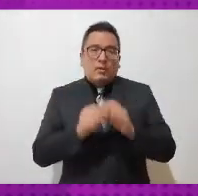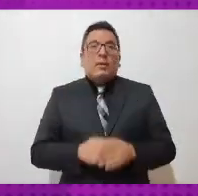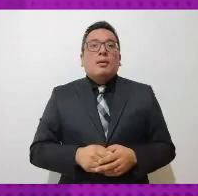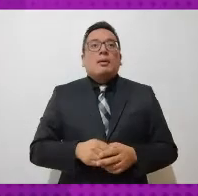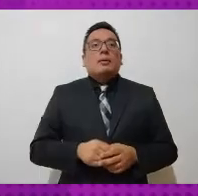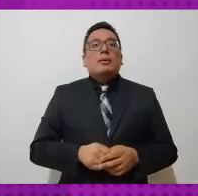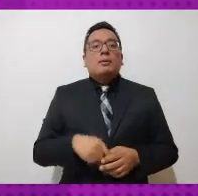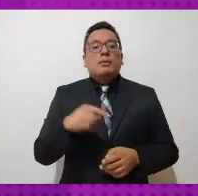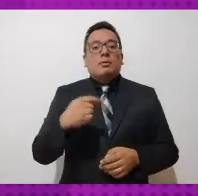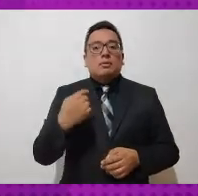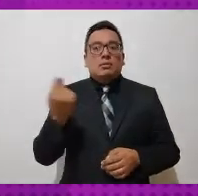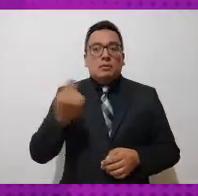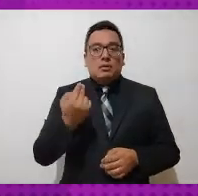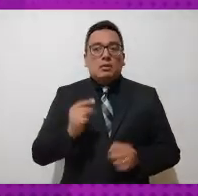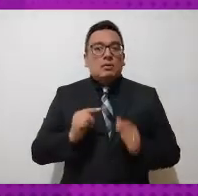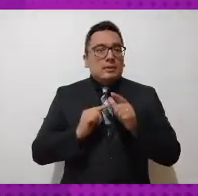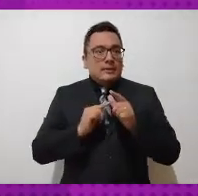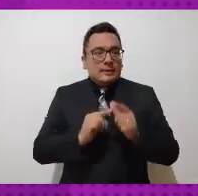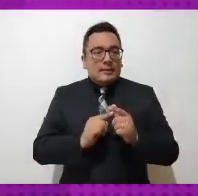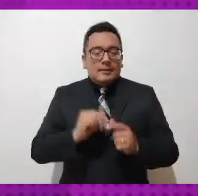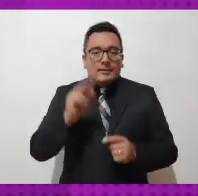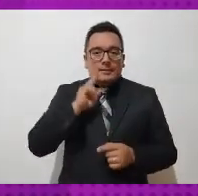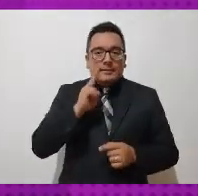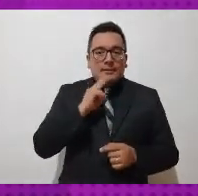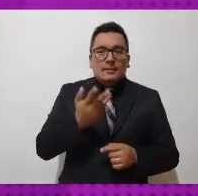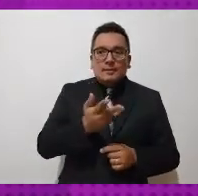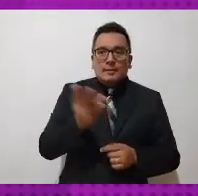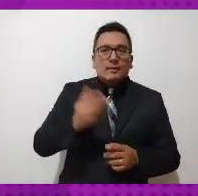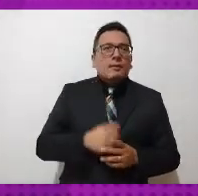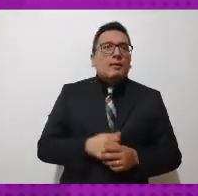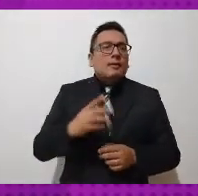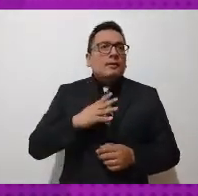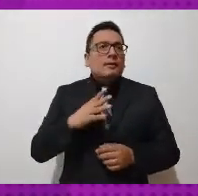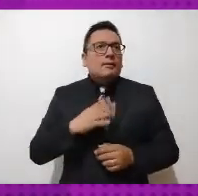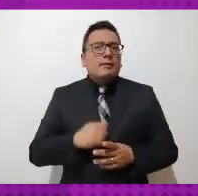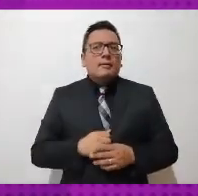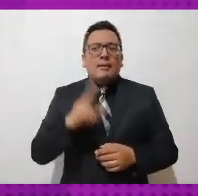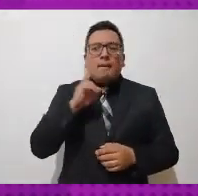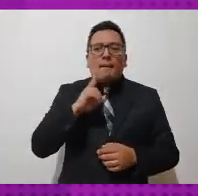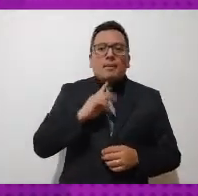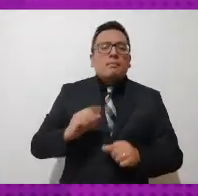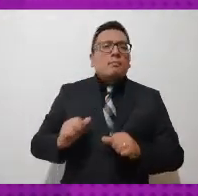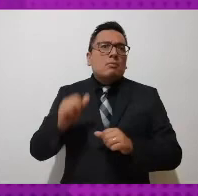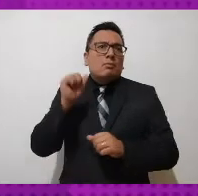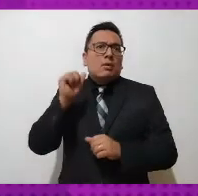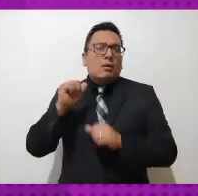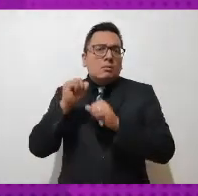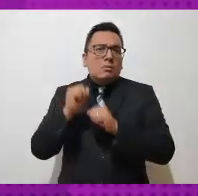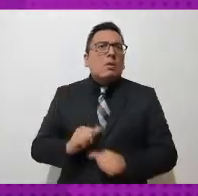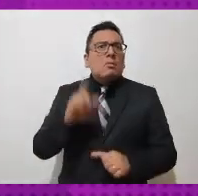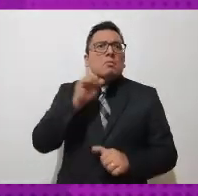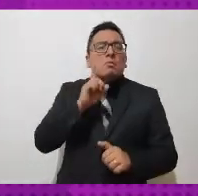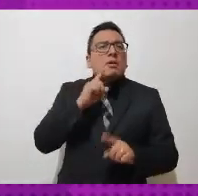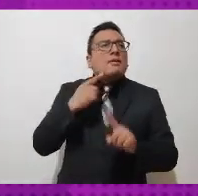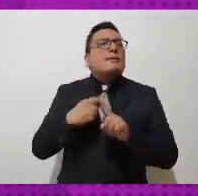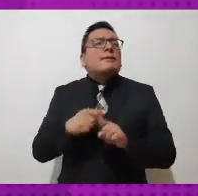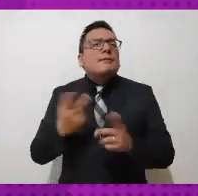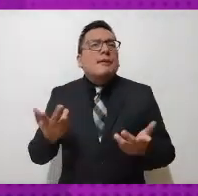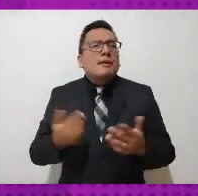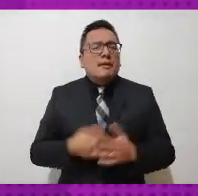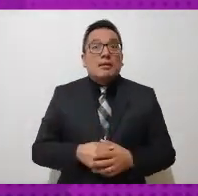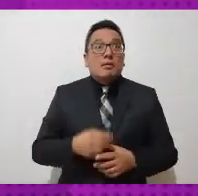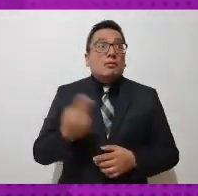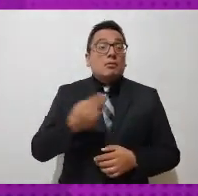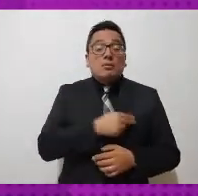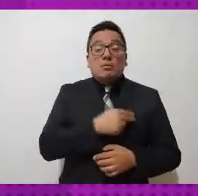Considero primero continuar con la exigencia de la visibilización de los espacios ocupados por mujeres, es decir, analizar la